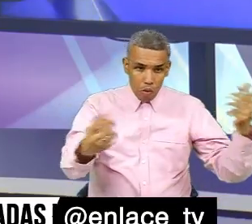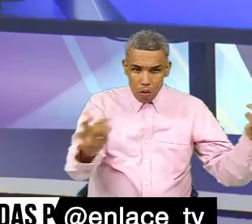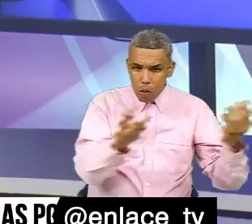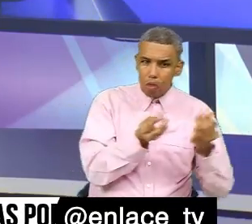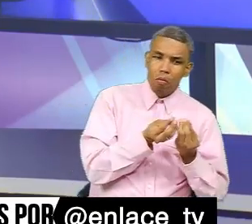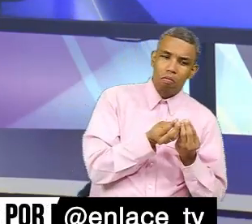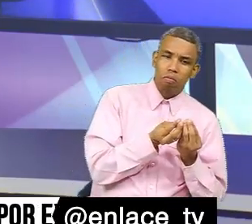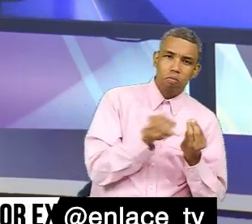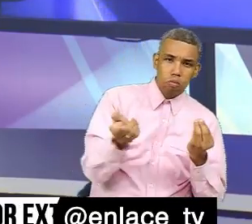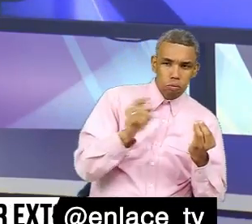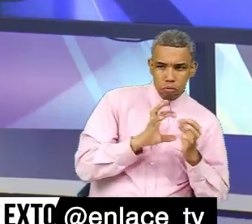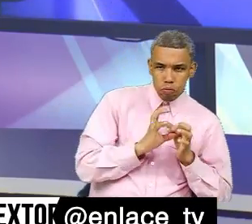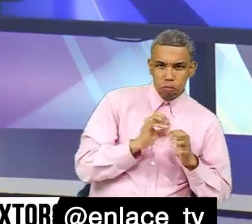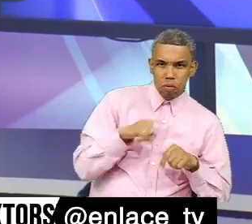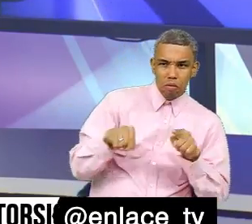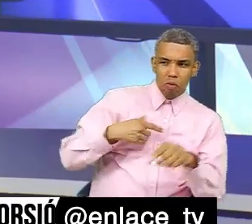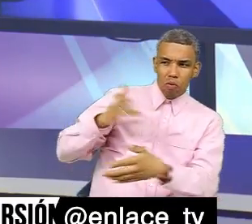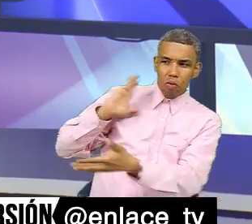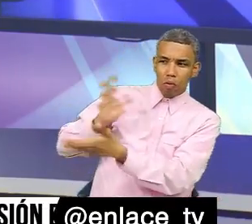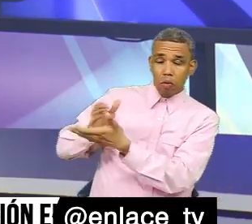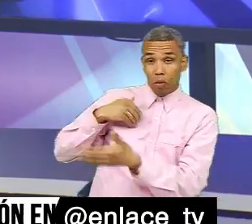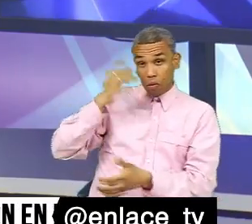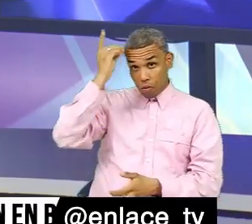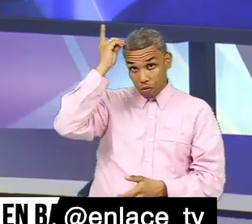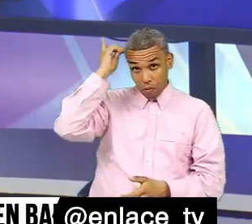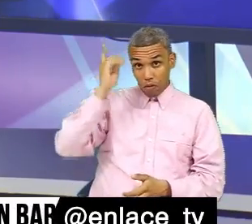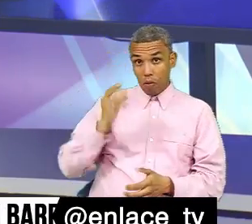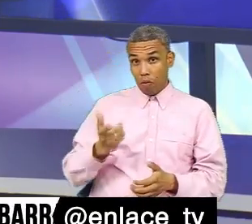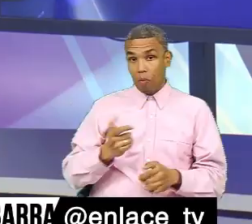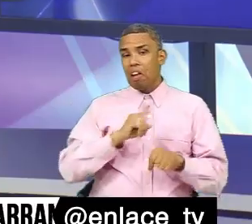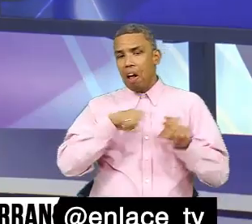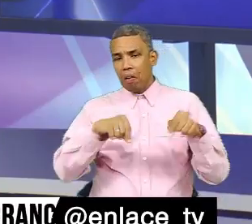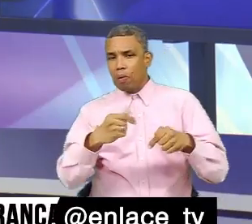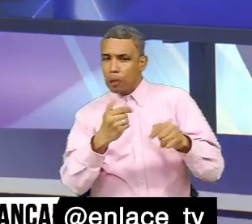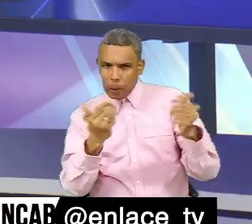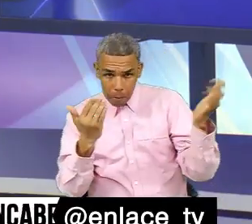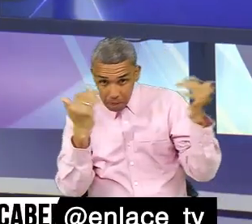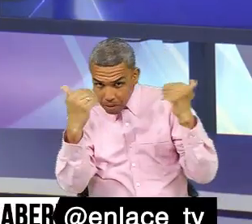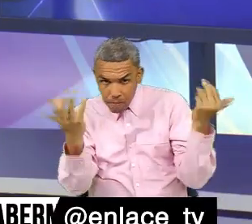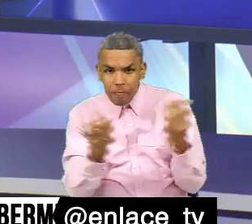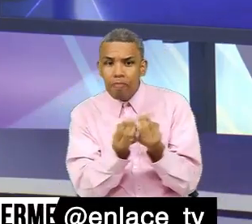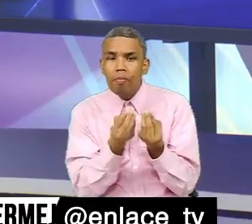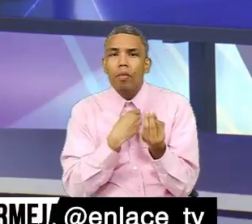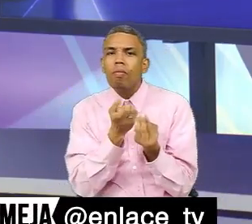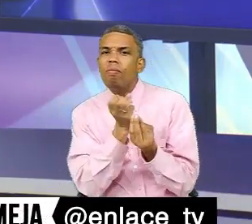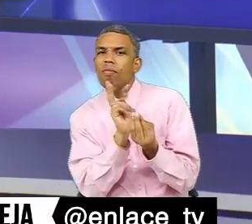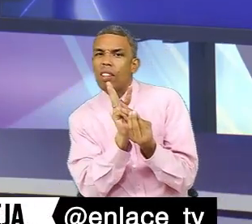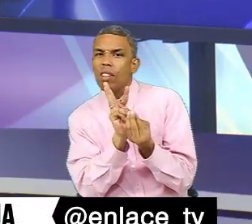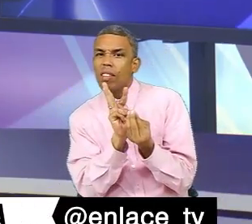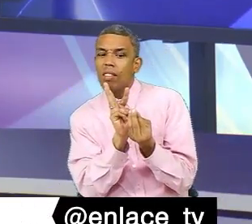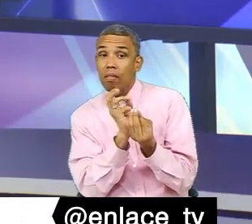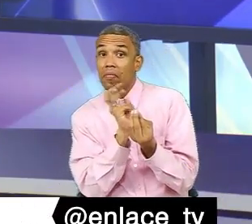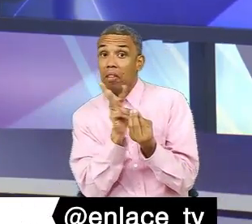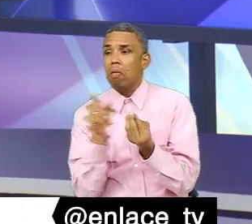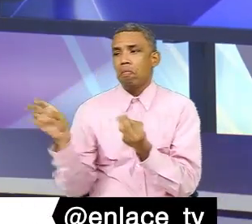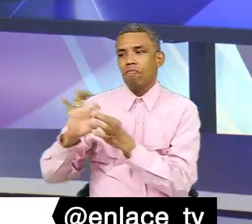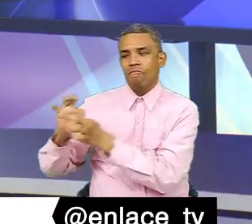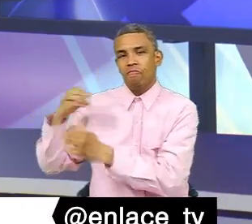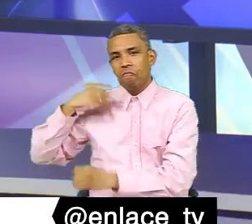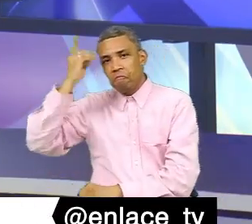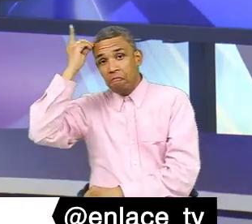representante liberal confirmó que estas se ampliaron a 13 concejales y no descarta que unos pocos quieran desestabilizar el panorama político de la